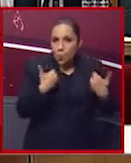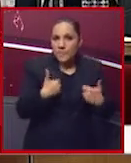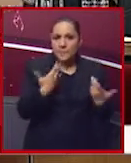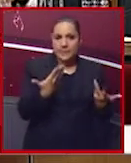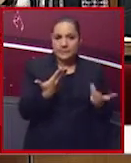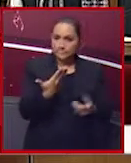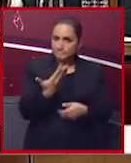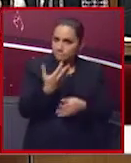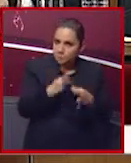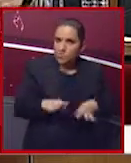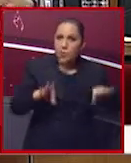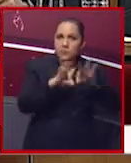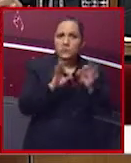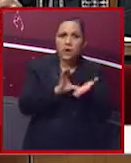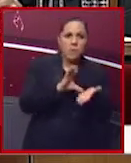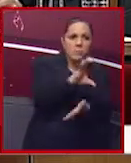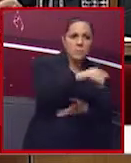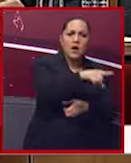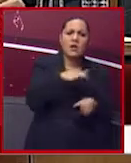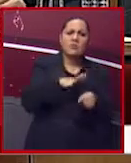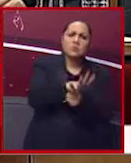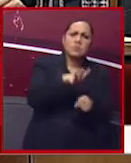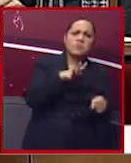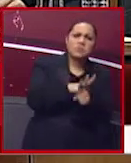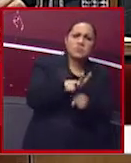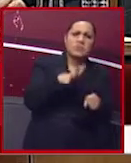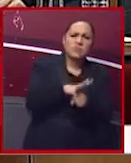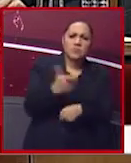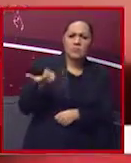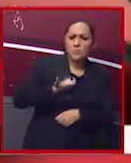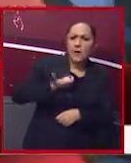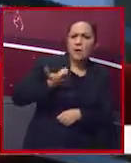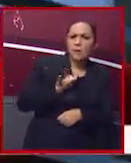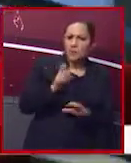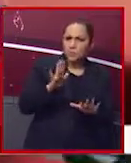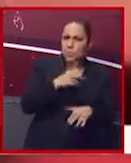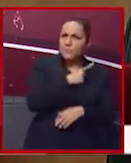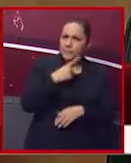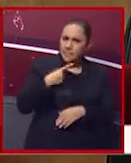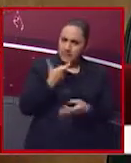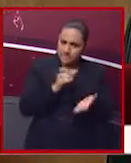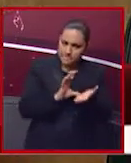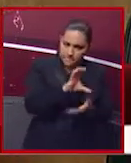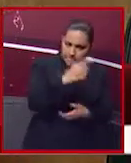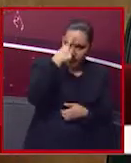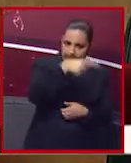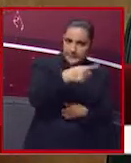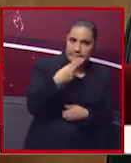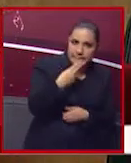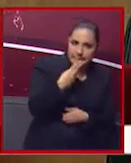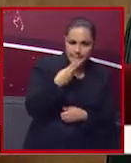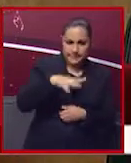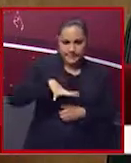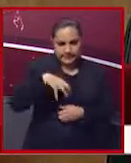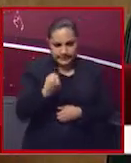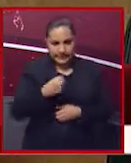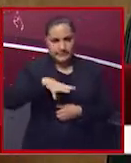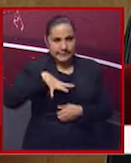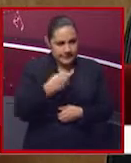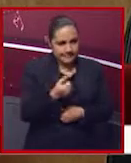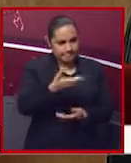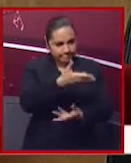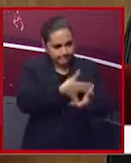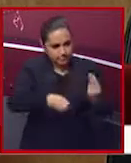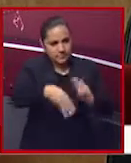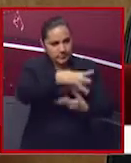enseñarlos a pescar y no entregarles el pescado. En el verde coincidimos que